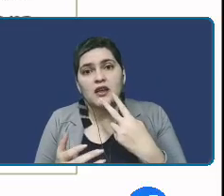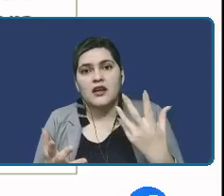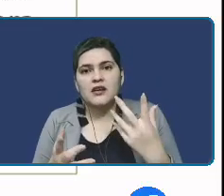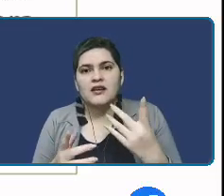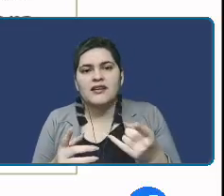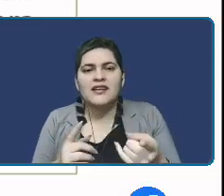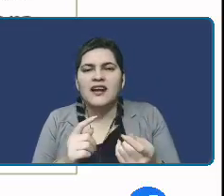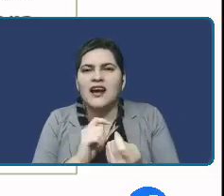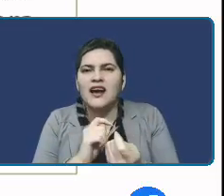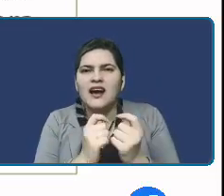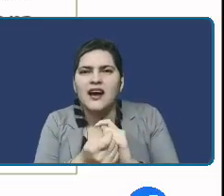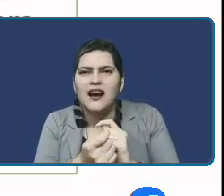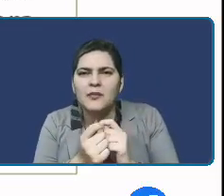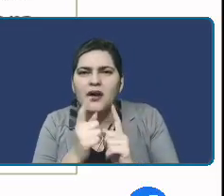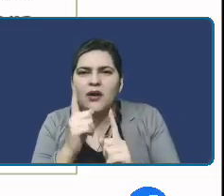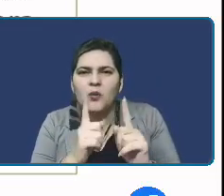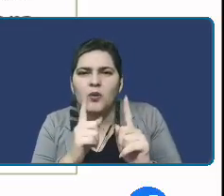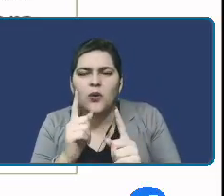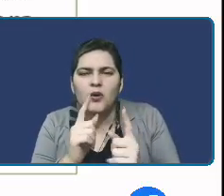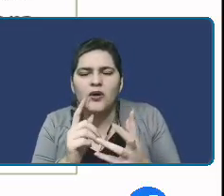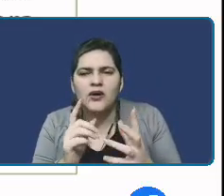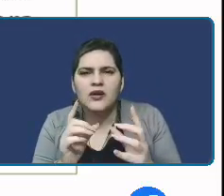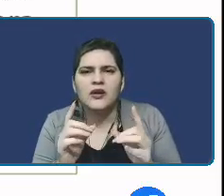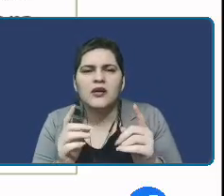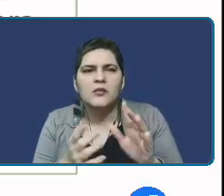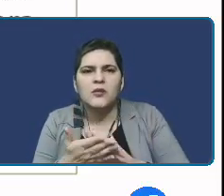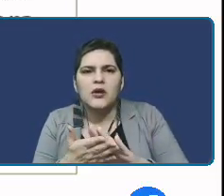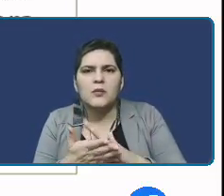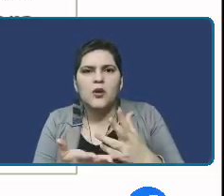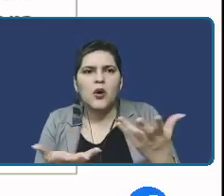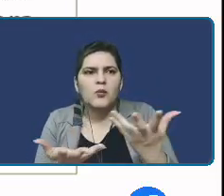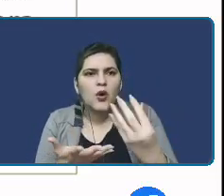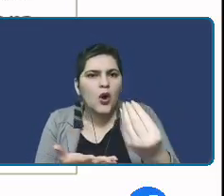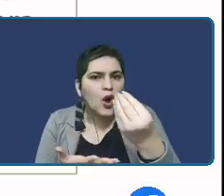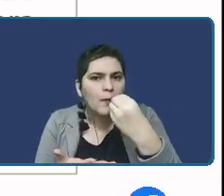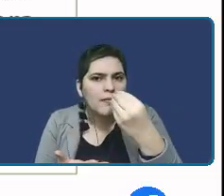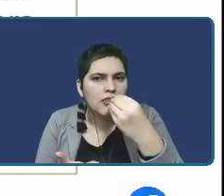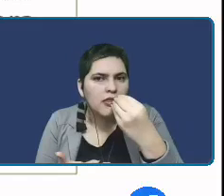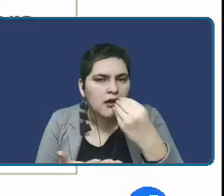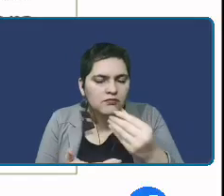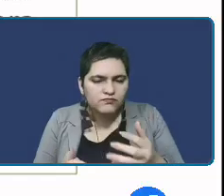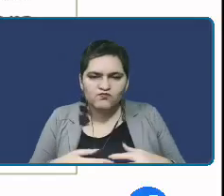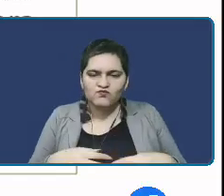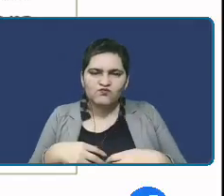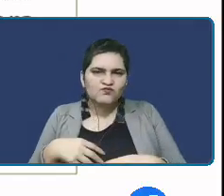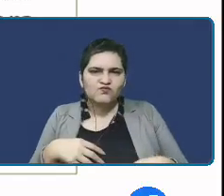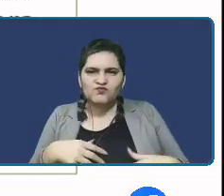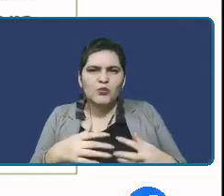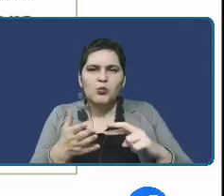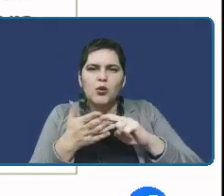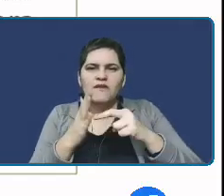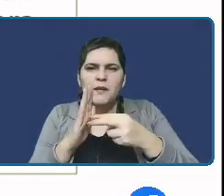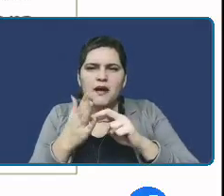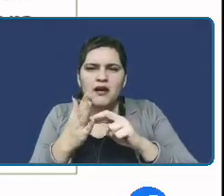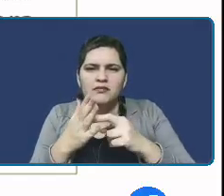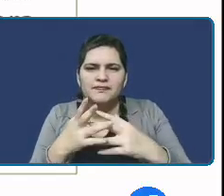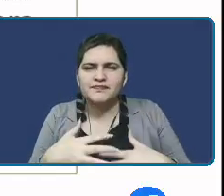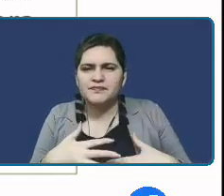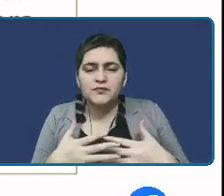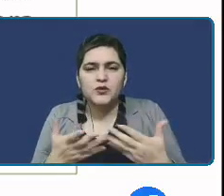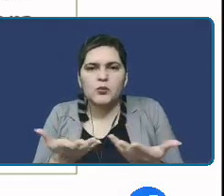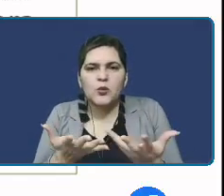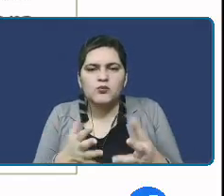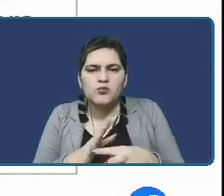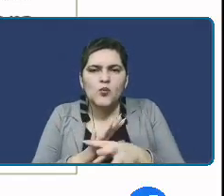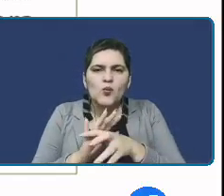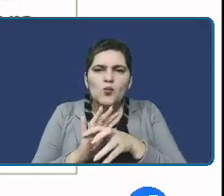en la adquisición de los nutrientes, de cómo me voy a comer los alimentos y cómo los voy a recibir. Y se ha relacionado desde